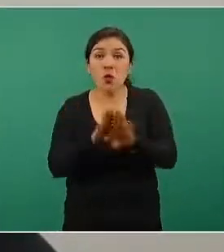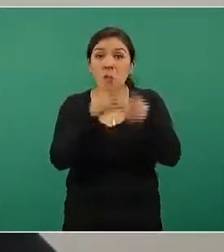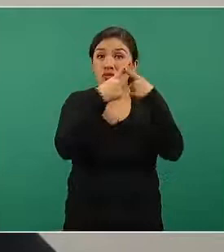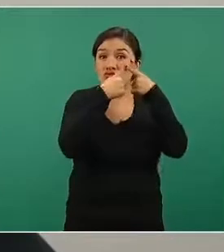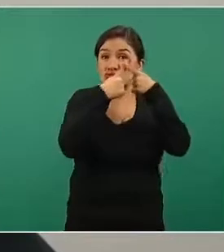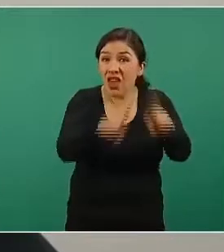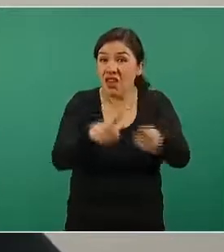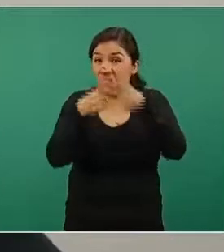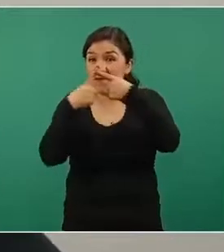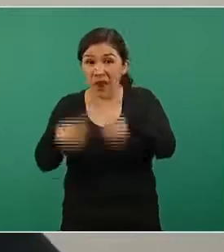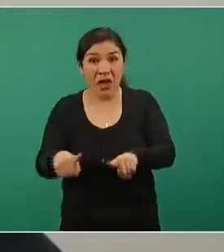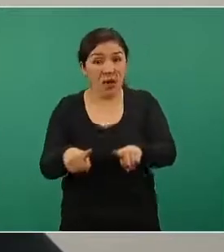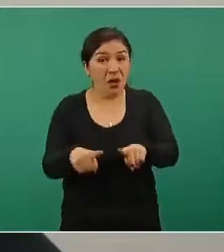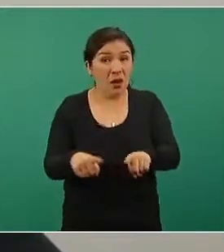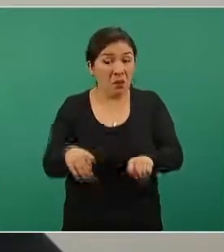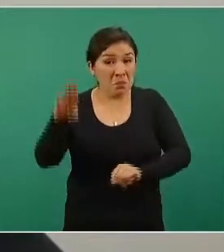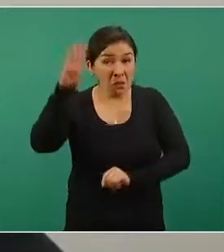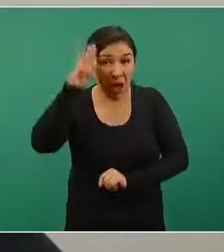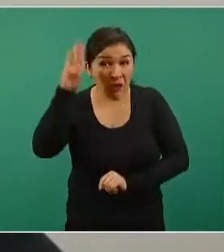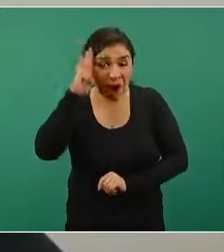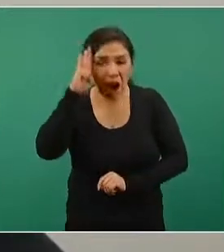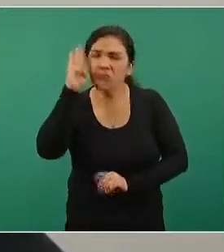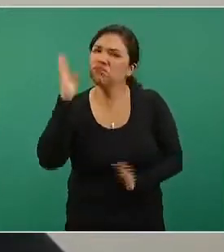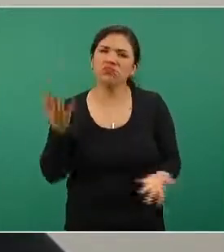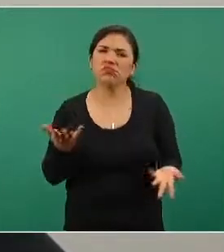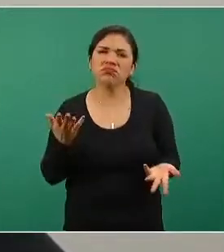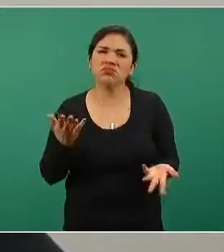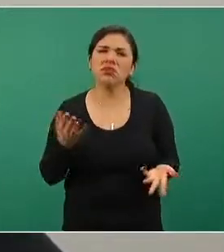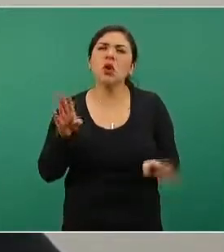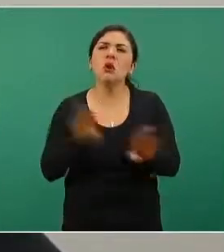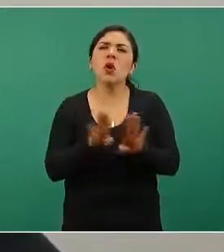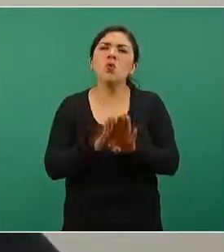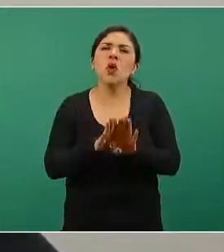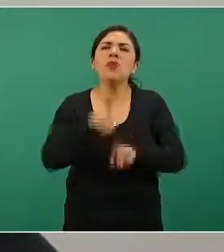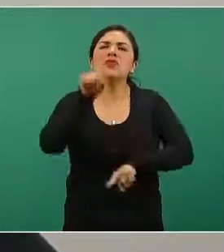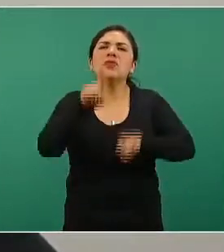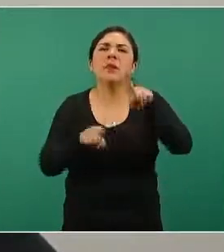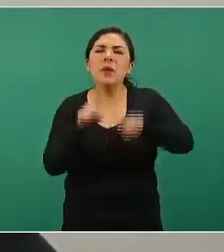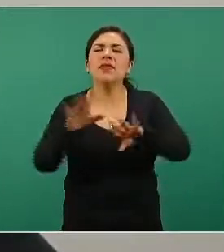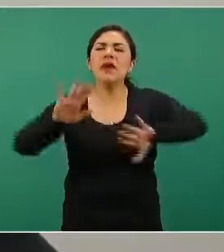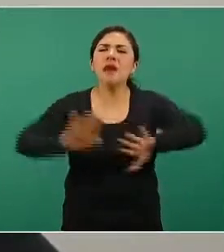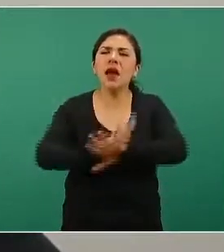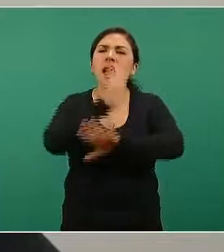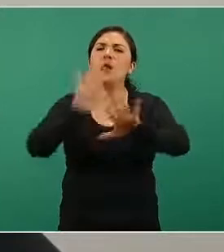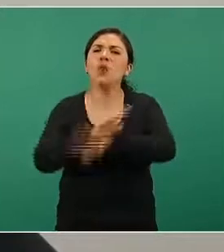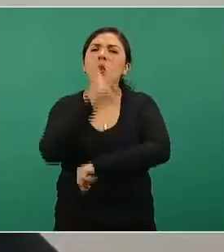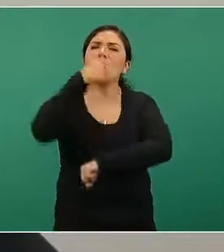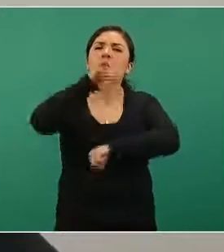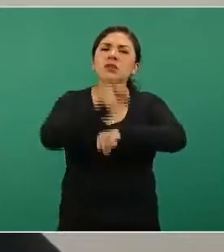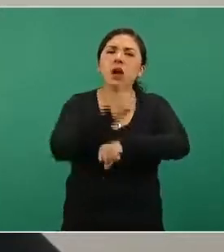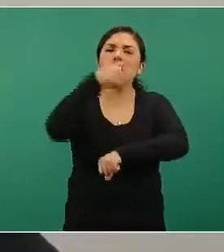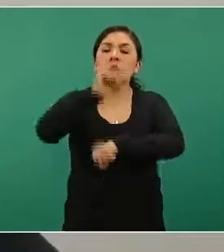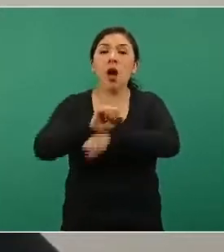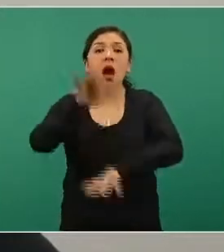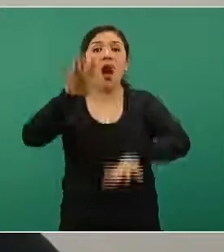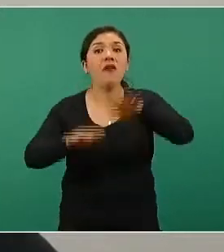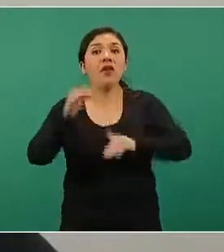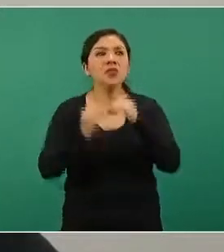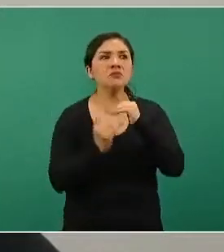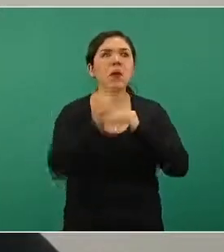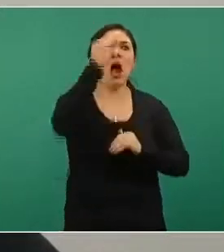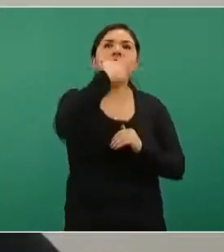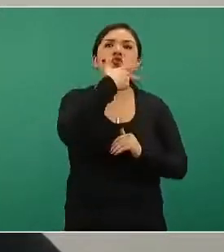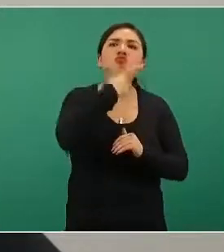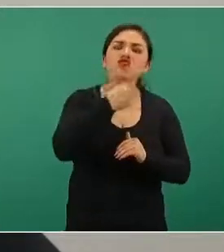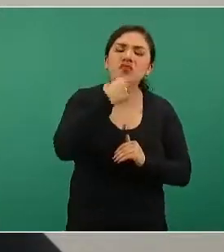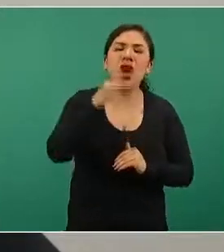diferencia importante. Es decir, dependiendo del corte de cada una de las semanas, a veces pueden ser los hombres que tienen un